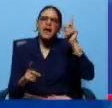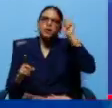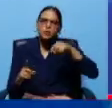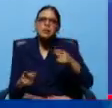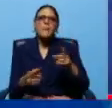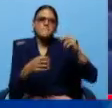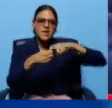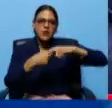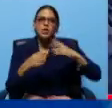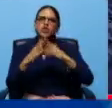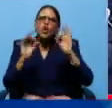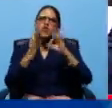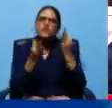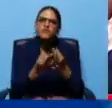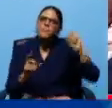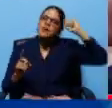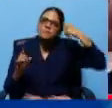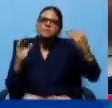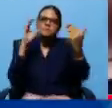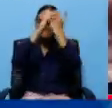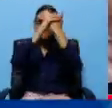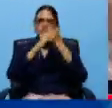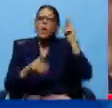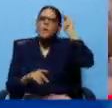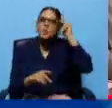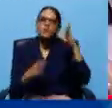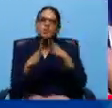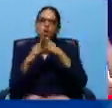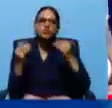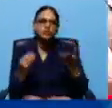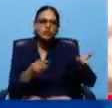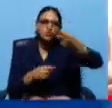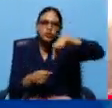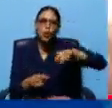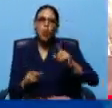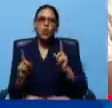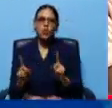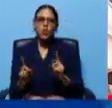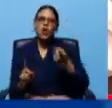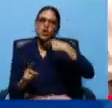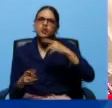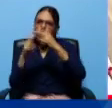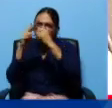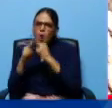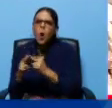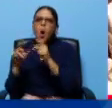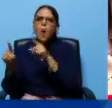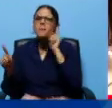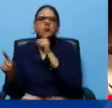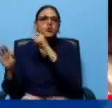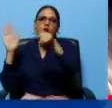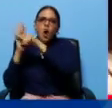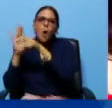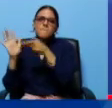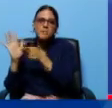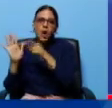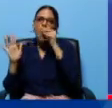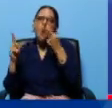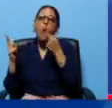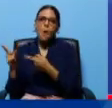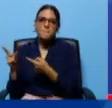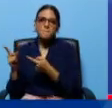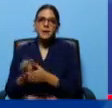maestras, familiares. Profesor Alirio, vamos a rendirle homenaje a Leonardo Infante.